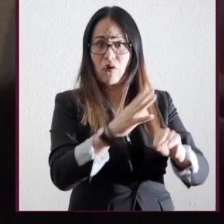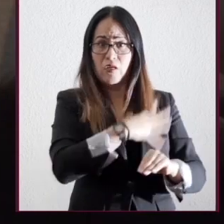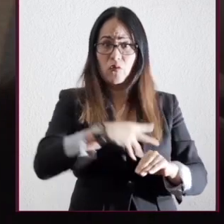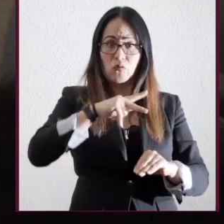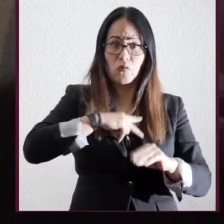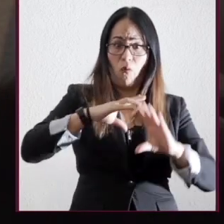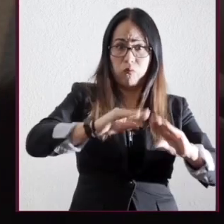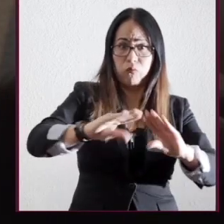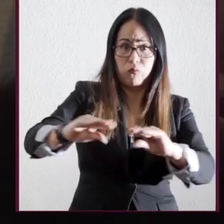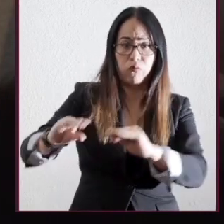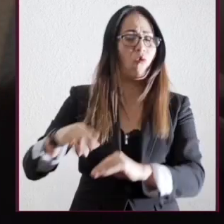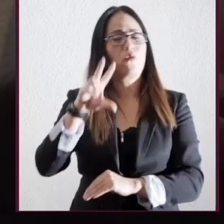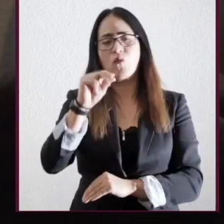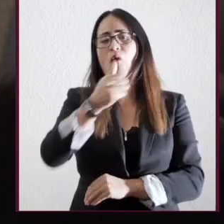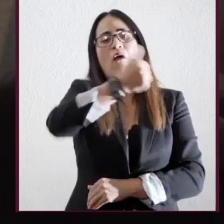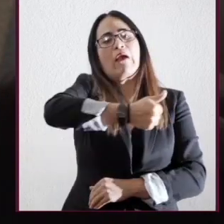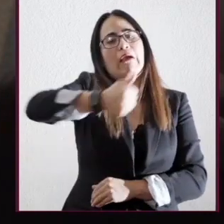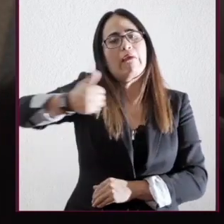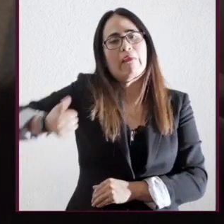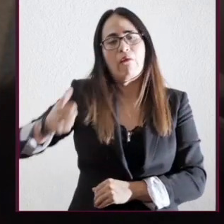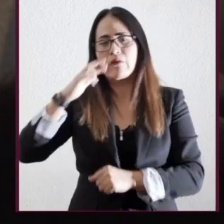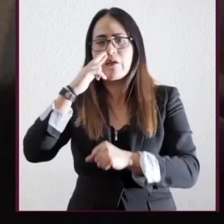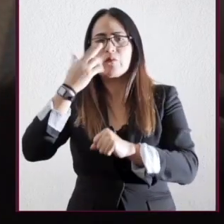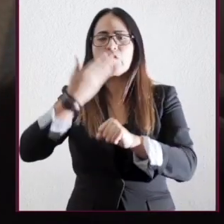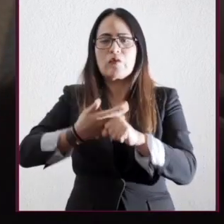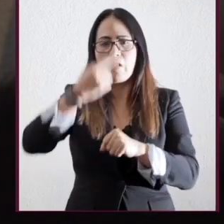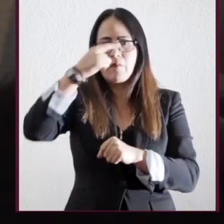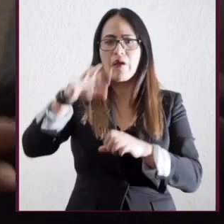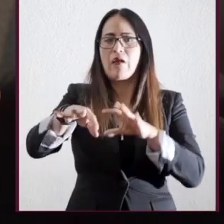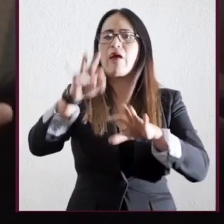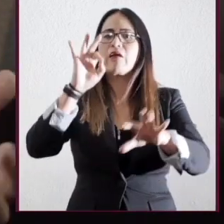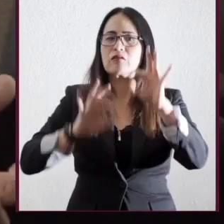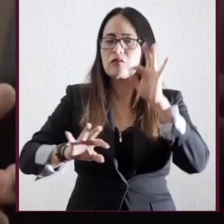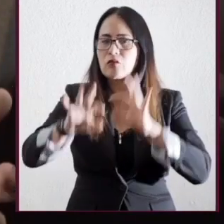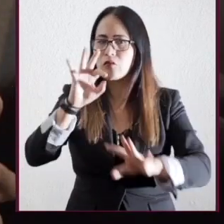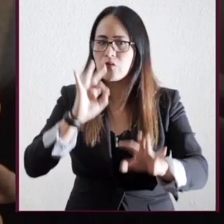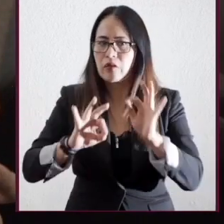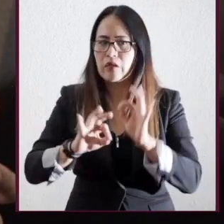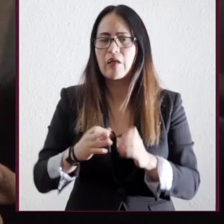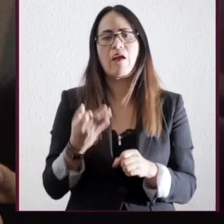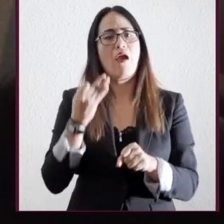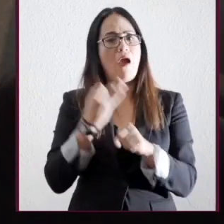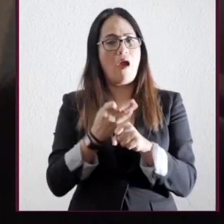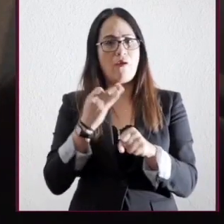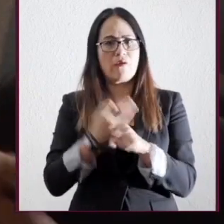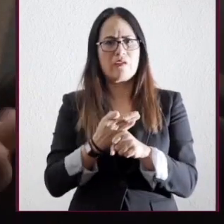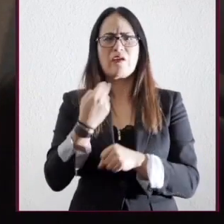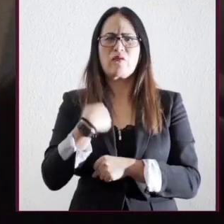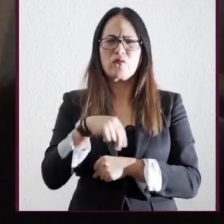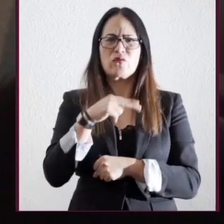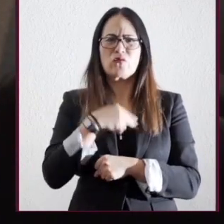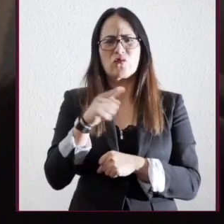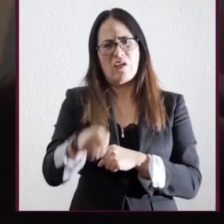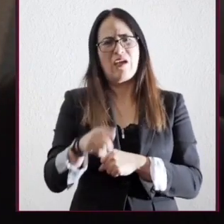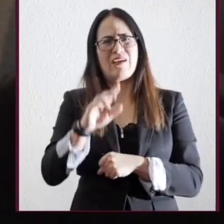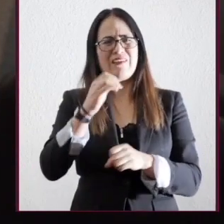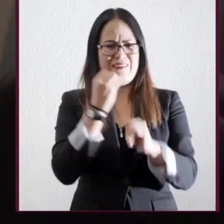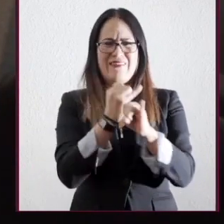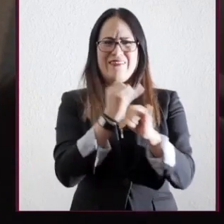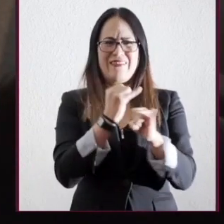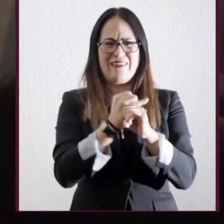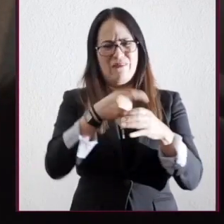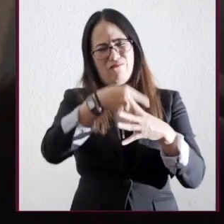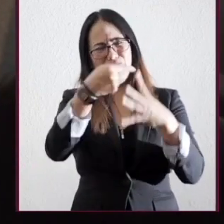gran responsabilidad en el consumo de los medios de comunicación. Sucede mucho en este momento. Nosotros en los medios digitales vemos una